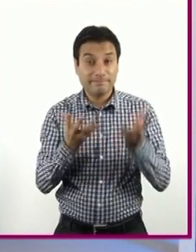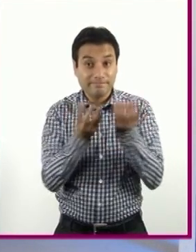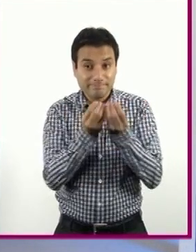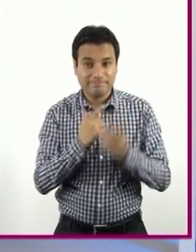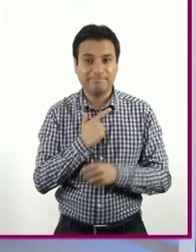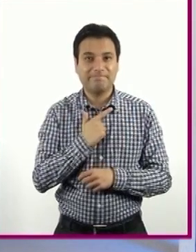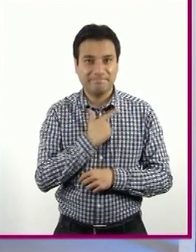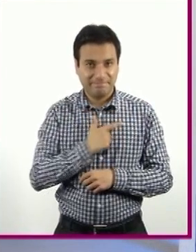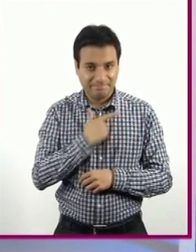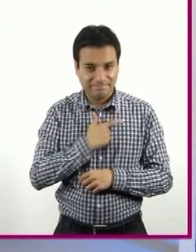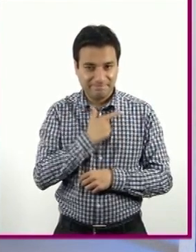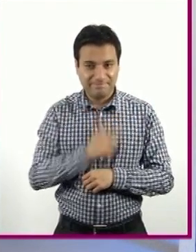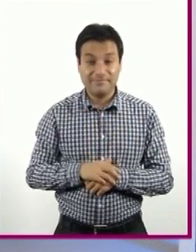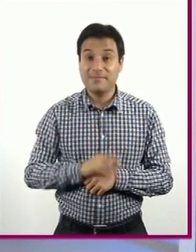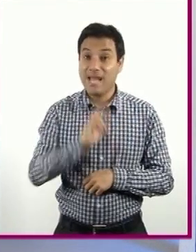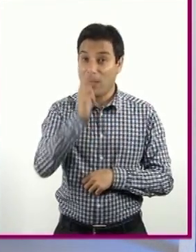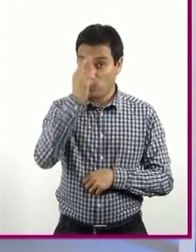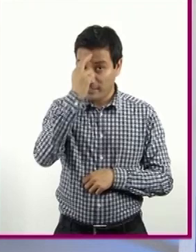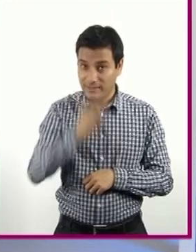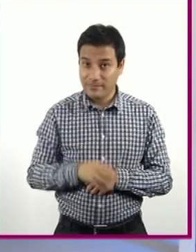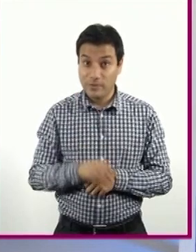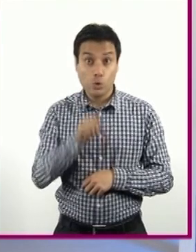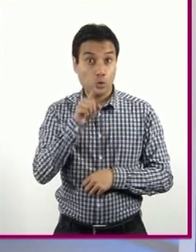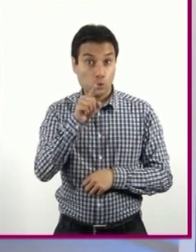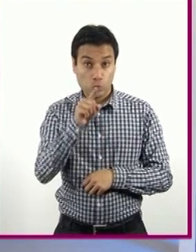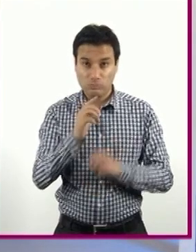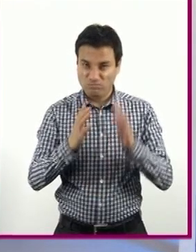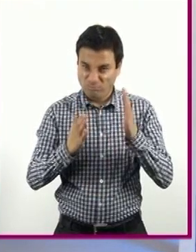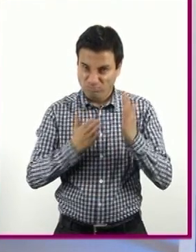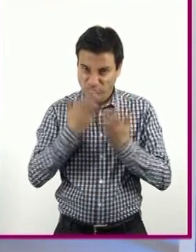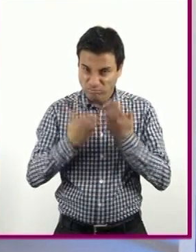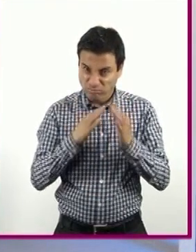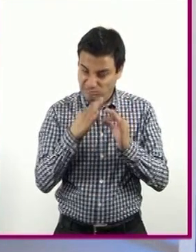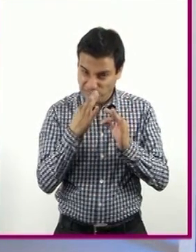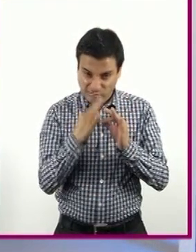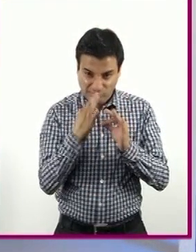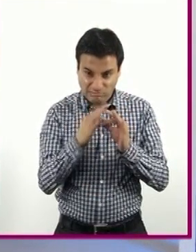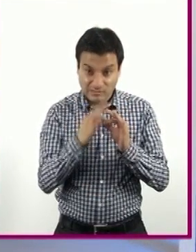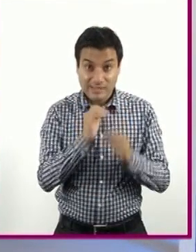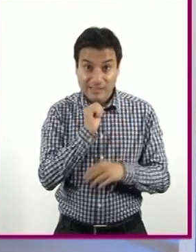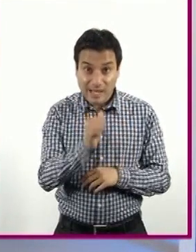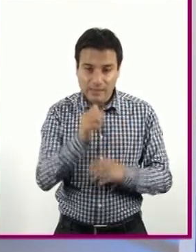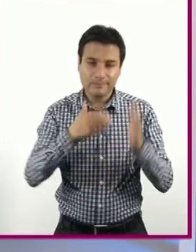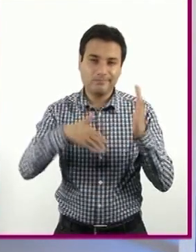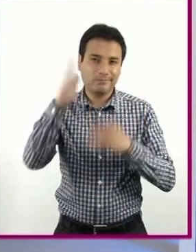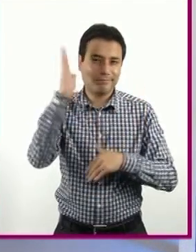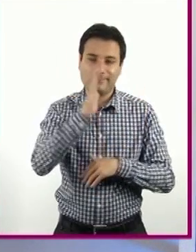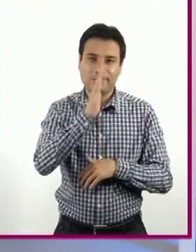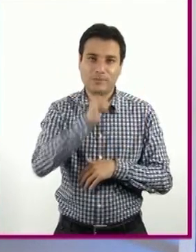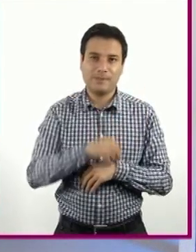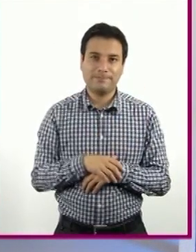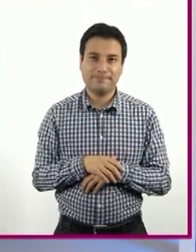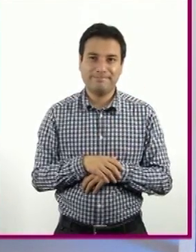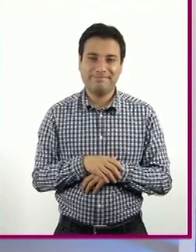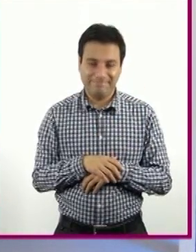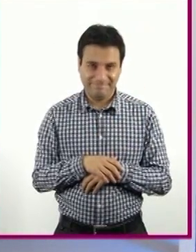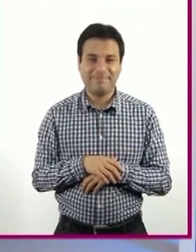ustedes. Recuerden, sin autodisciplina, el éxito es imposible. Sigan